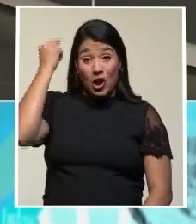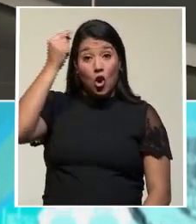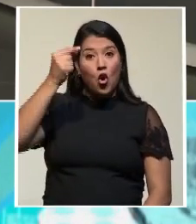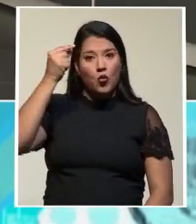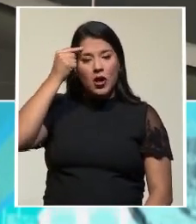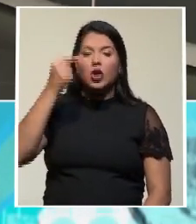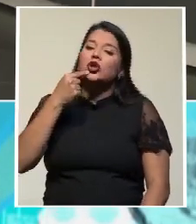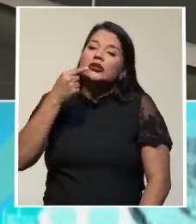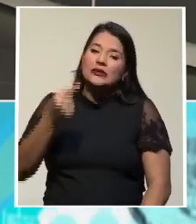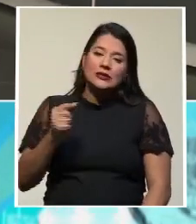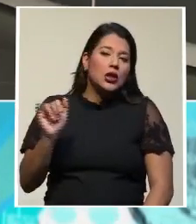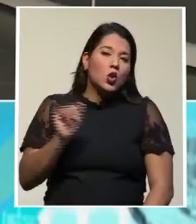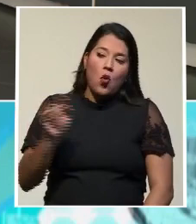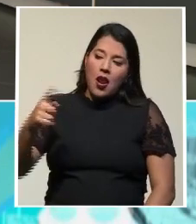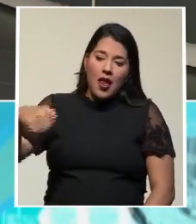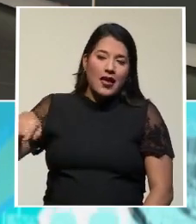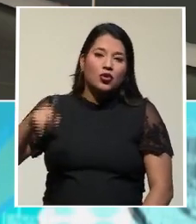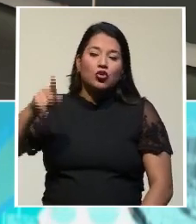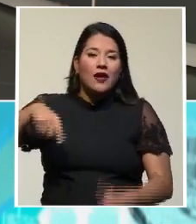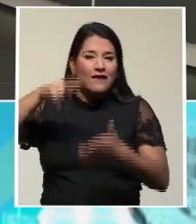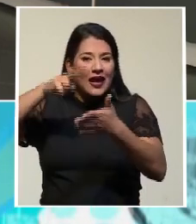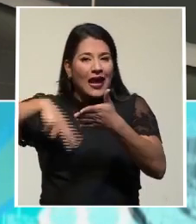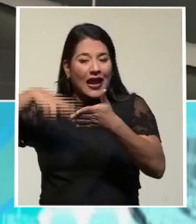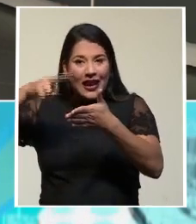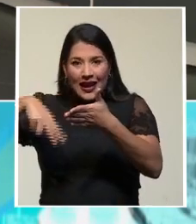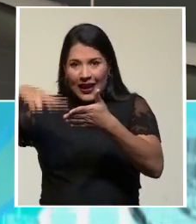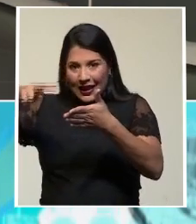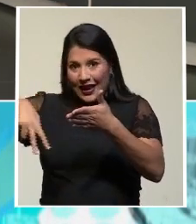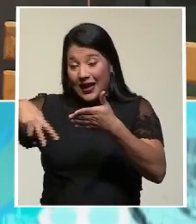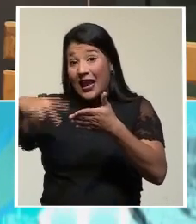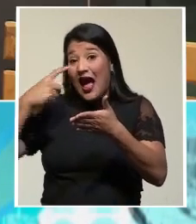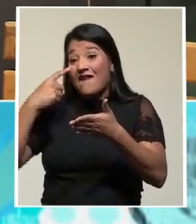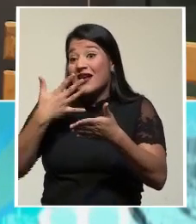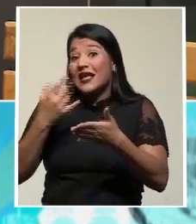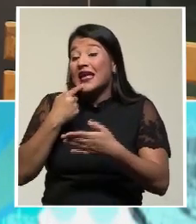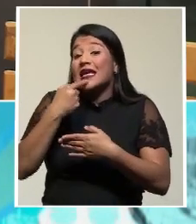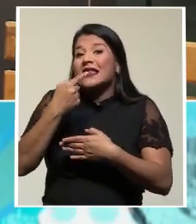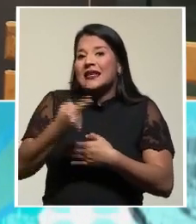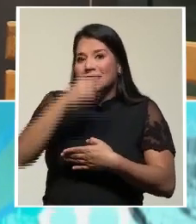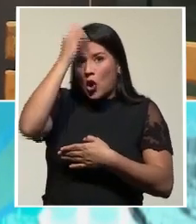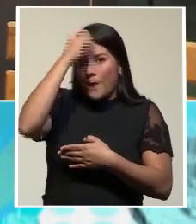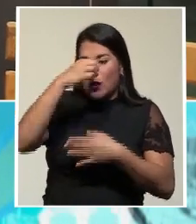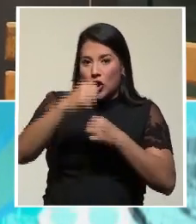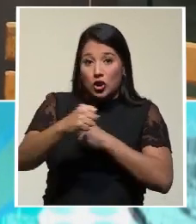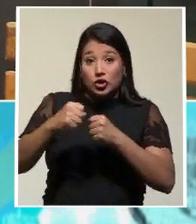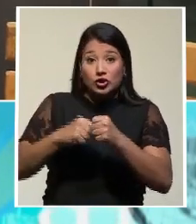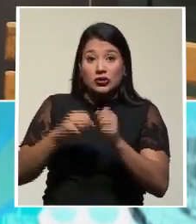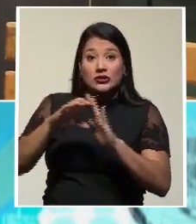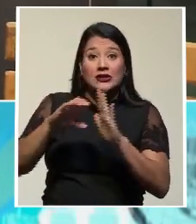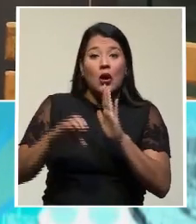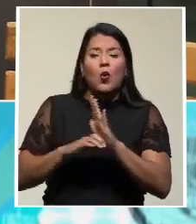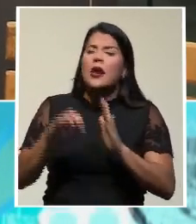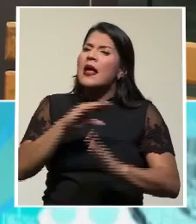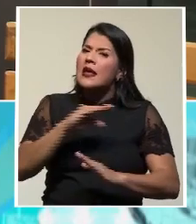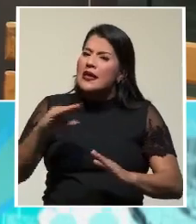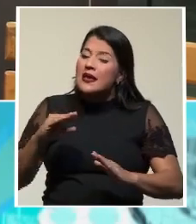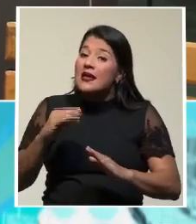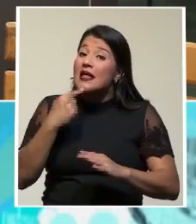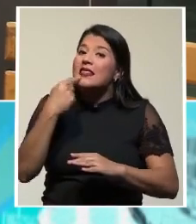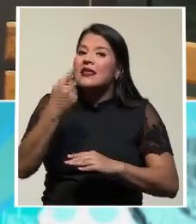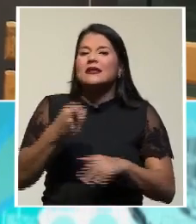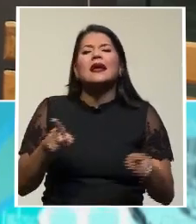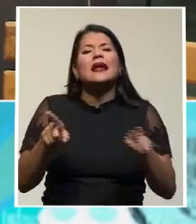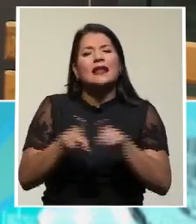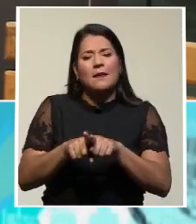también este estudio a profundidad de lo que diga la sentencia de este voto, y evidentemente que buscarán